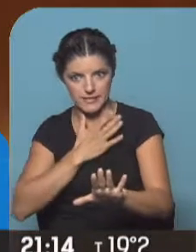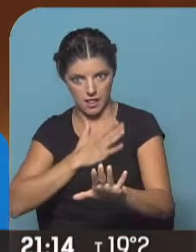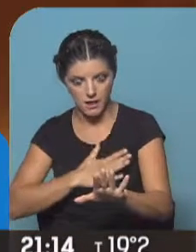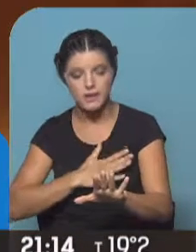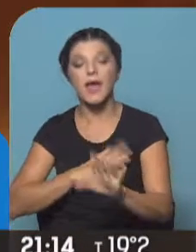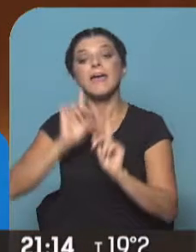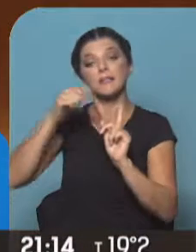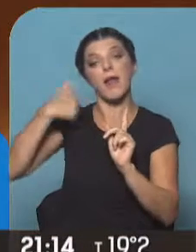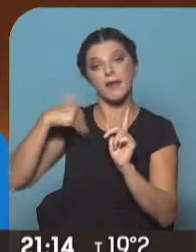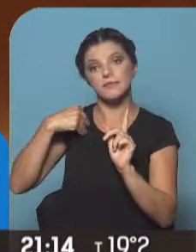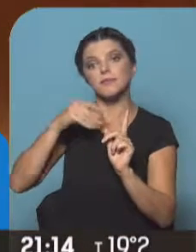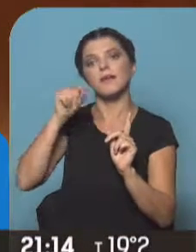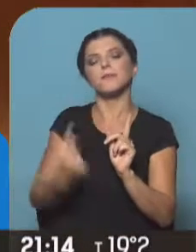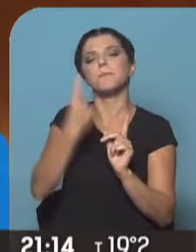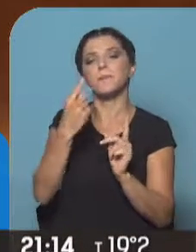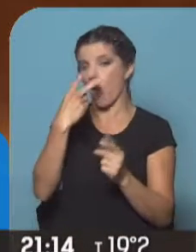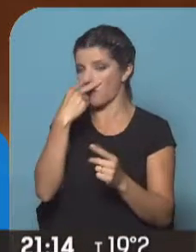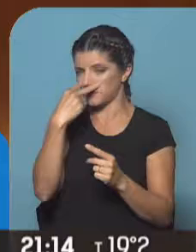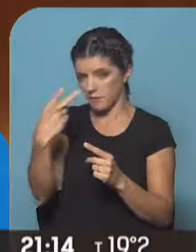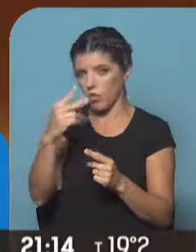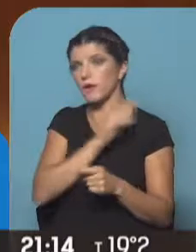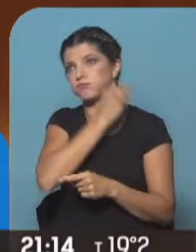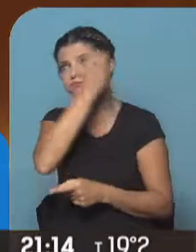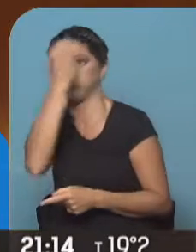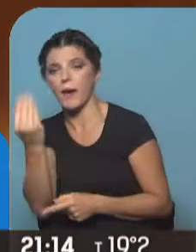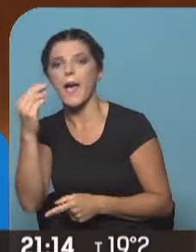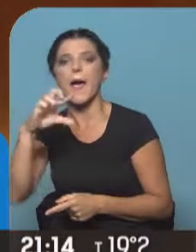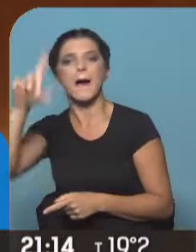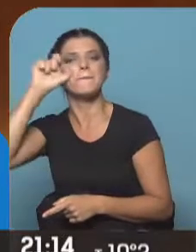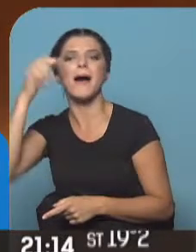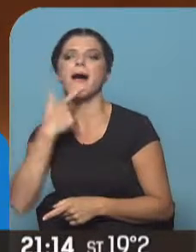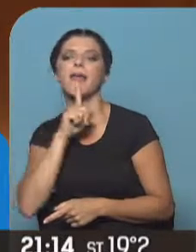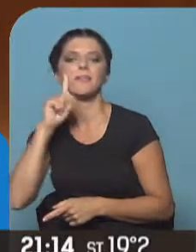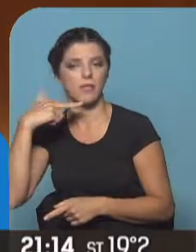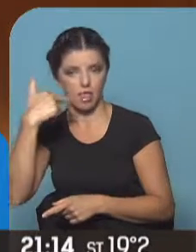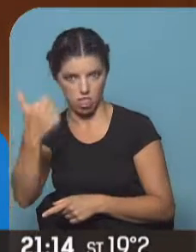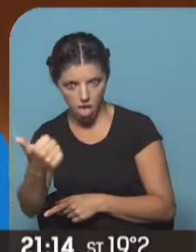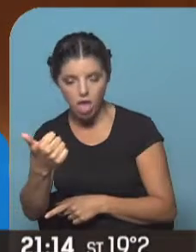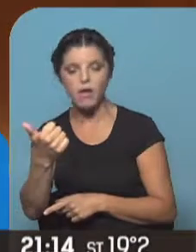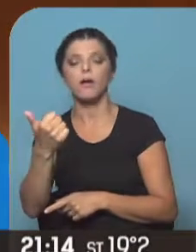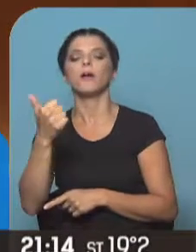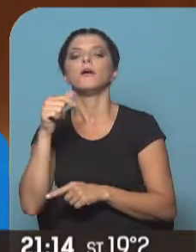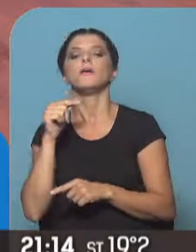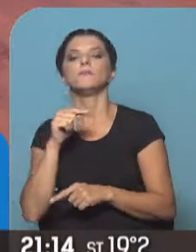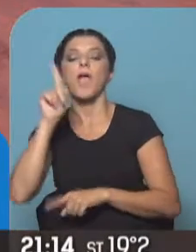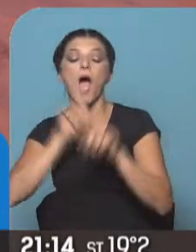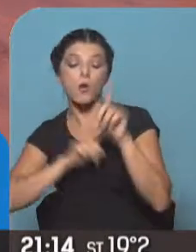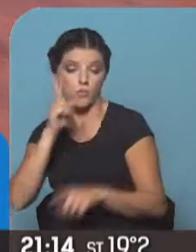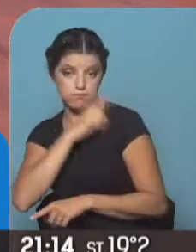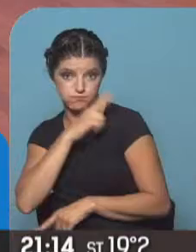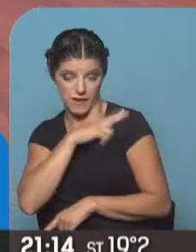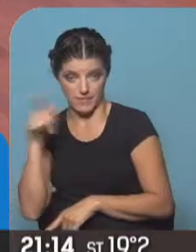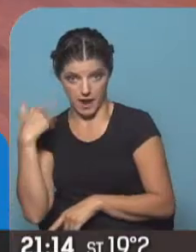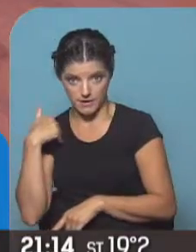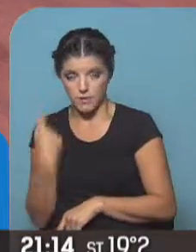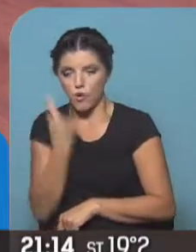la Organización de Vigilancia de la Tregua en Palestina. Y tuvimos muertos ahí, oficiales de la Armada Argentina que oficiaron de los